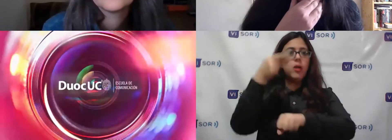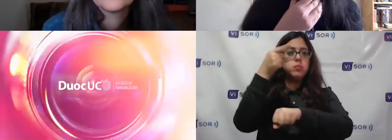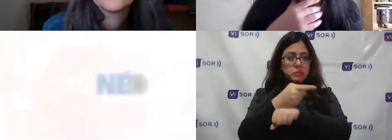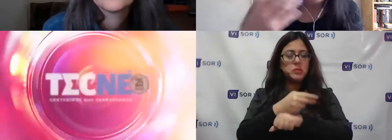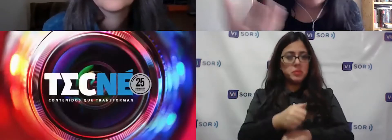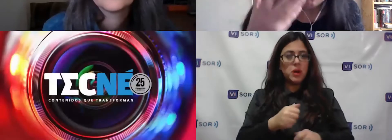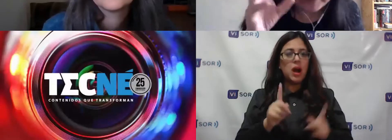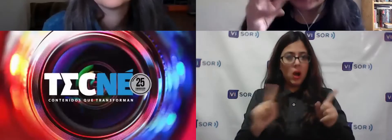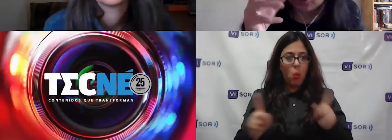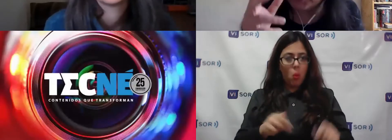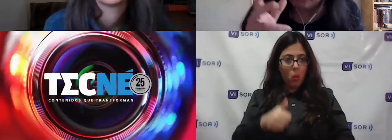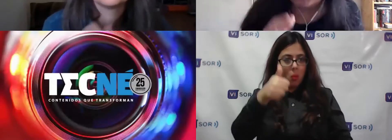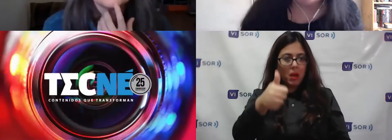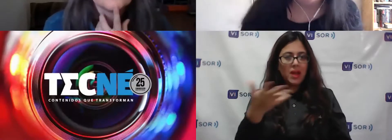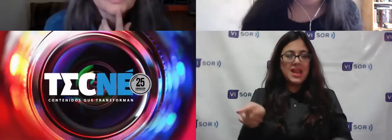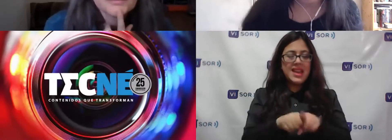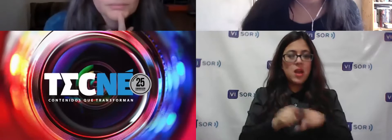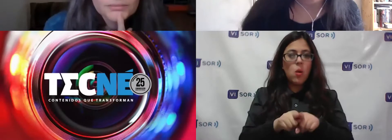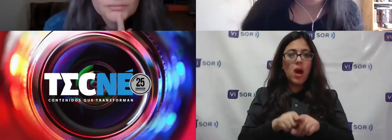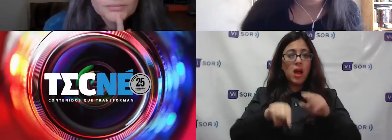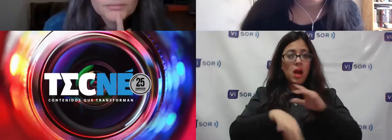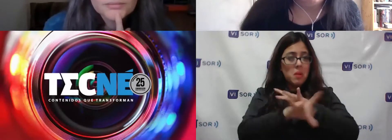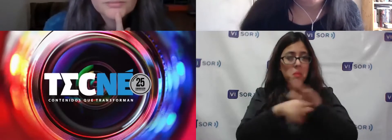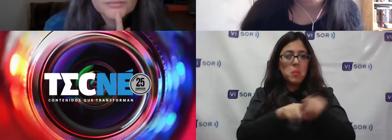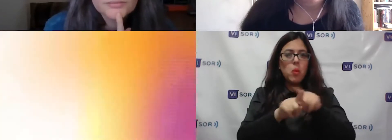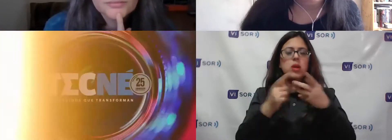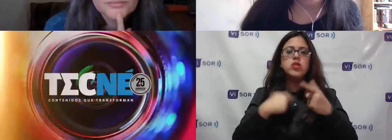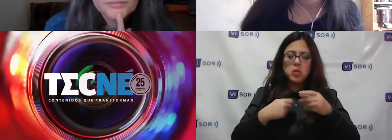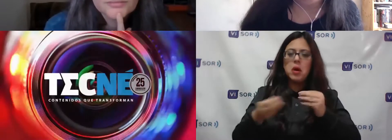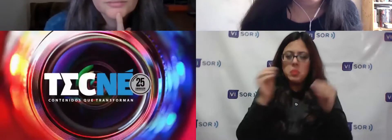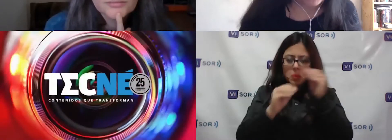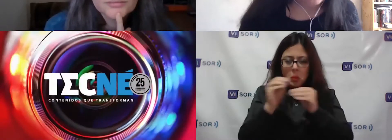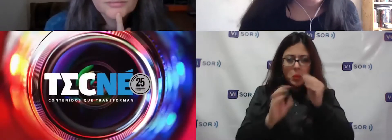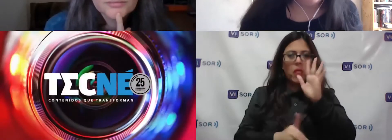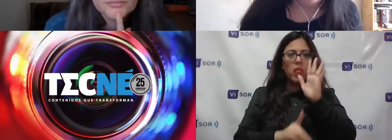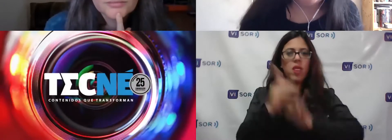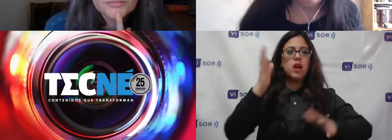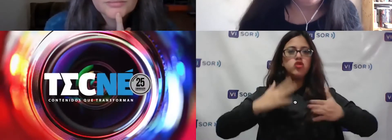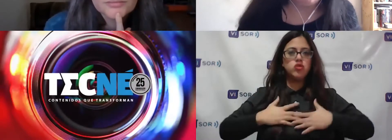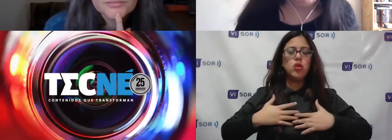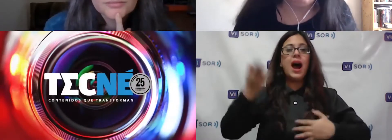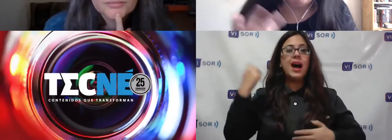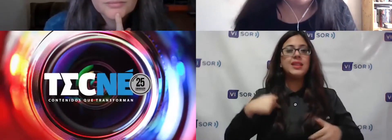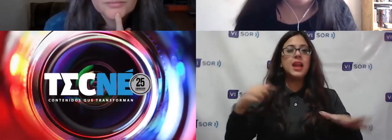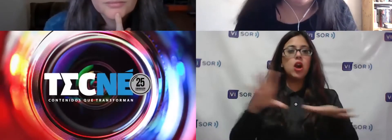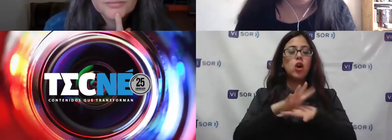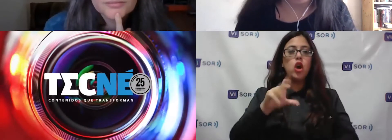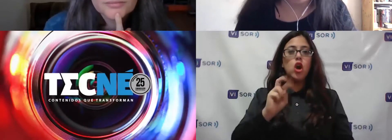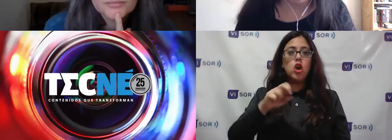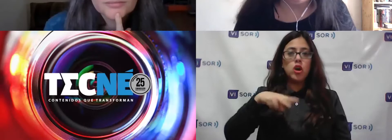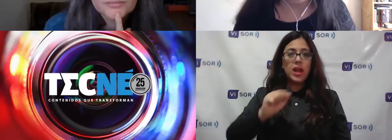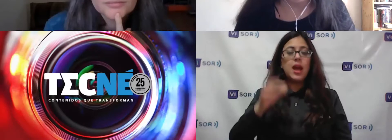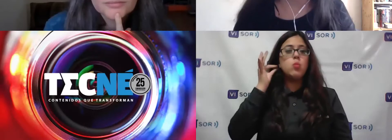por hacer entre comillas por hacer y producir no me acuerdo muy bien que fue con lorena y aquí no con su primera obra una destacada